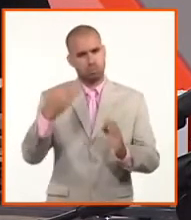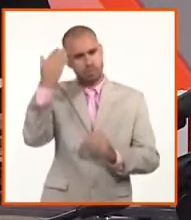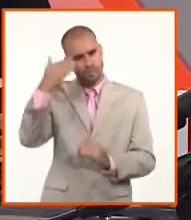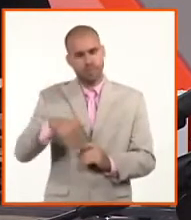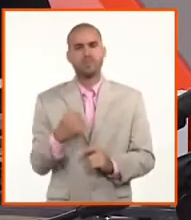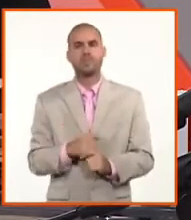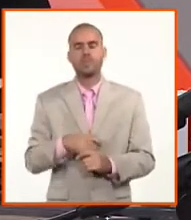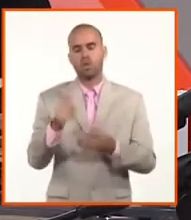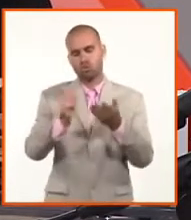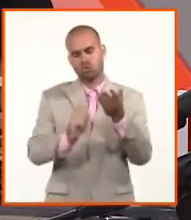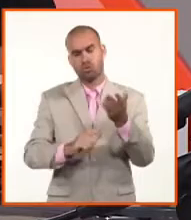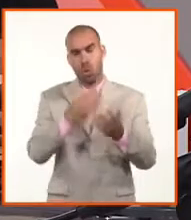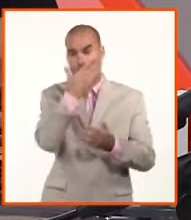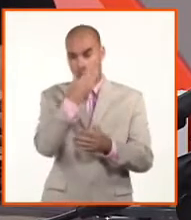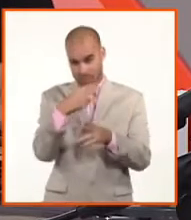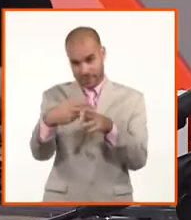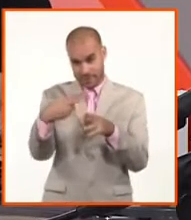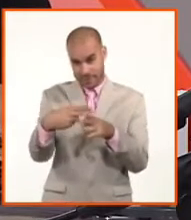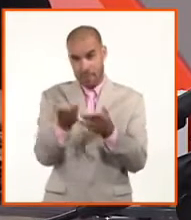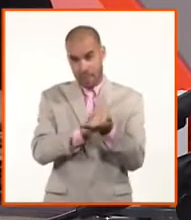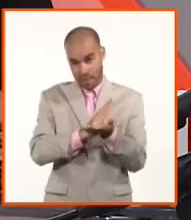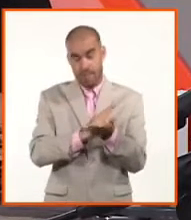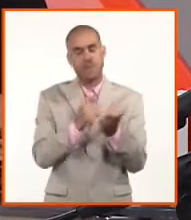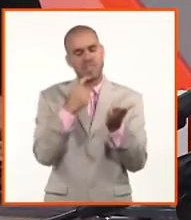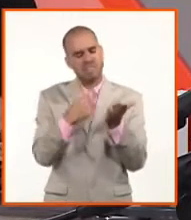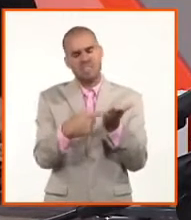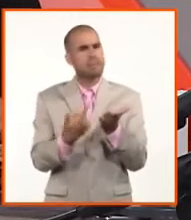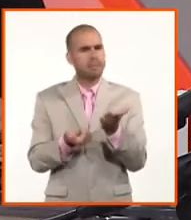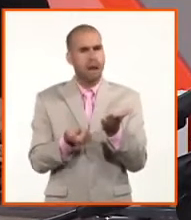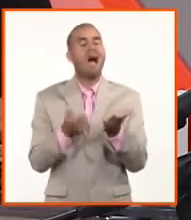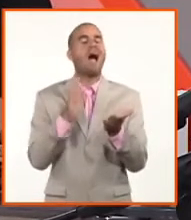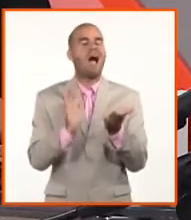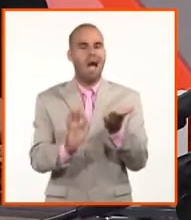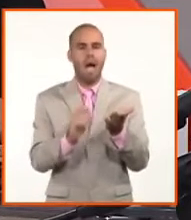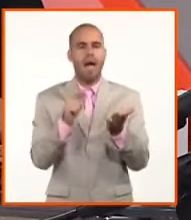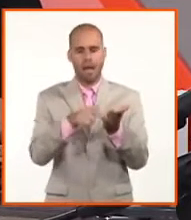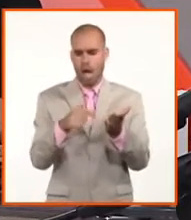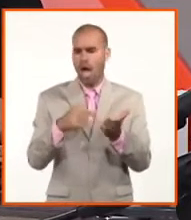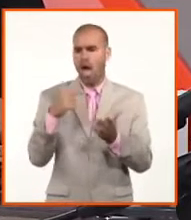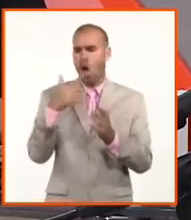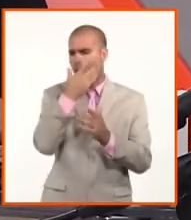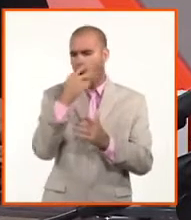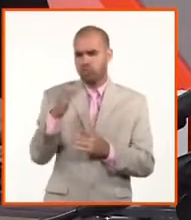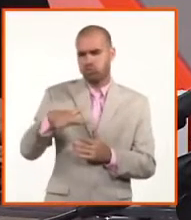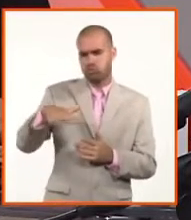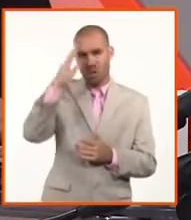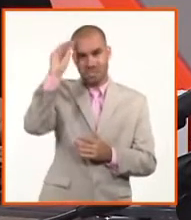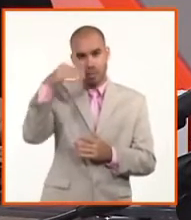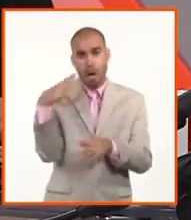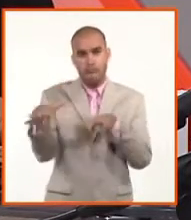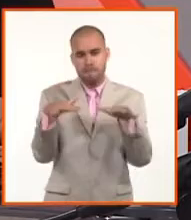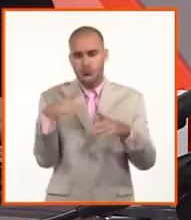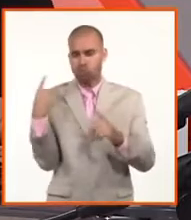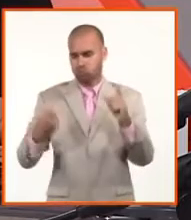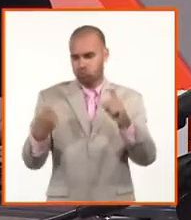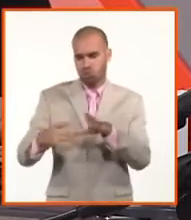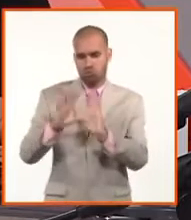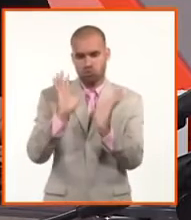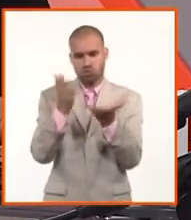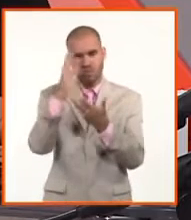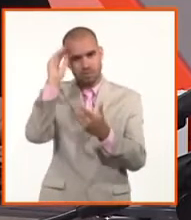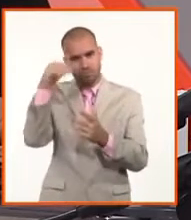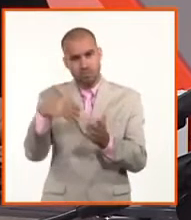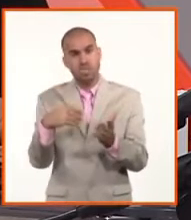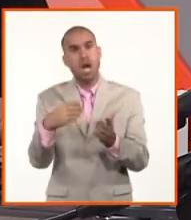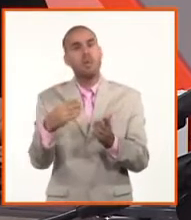Juventudes dejaron dicho: esta generación nuestra, formada en la lucha de calles, en la reunión conspirativa, con el libro bajo